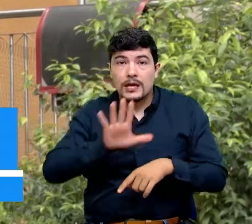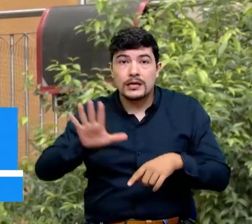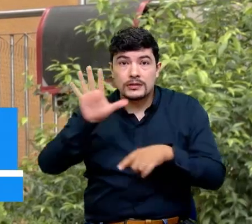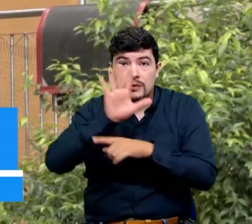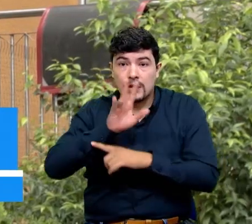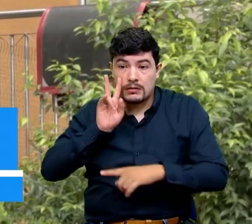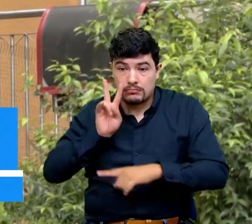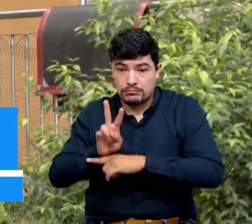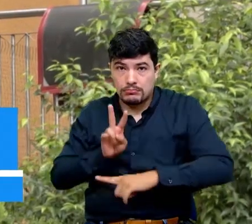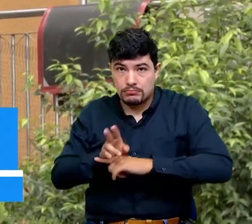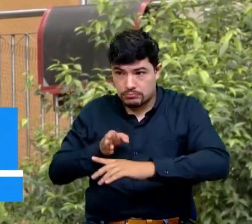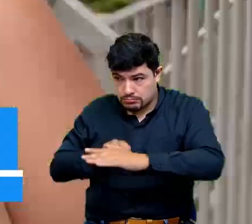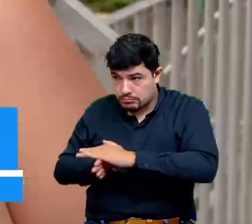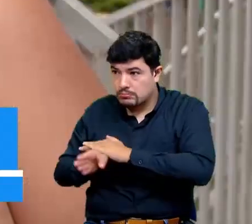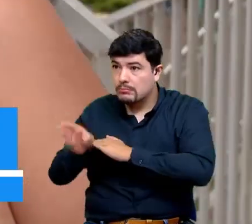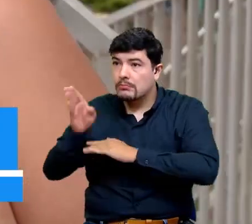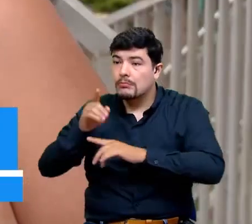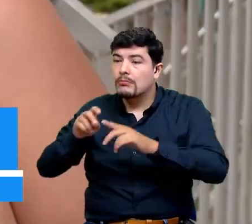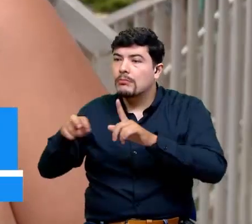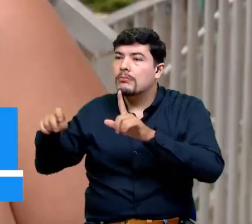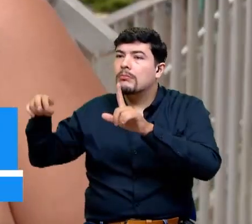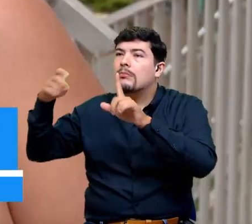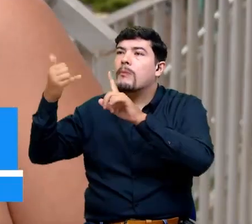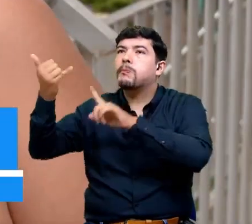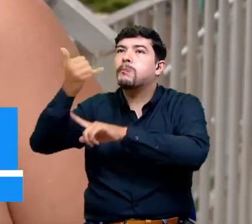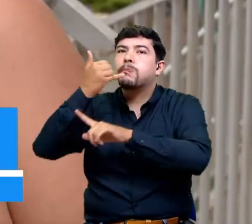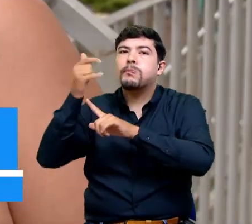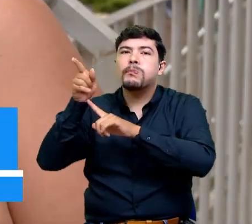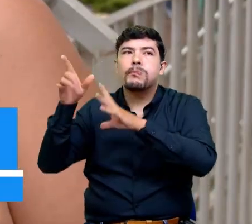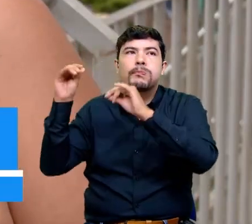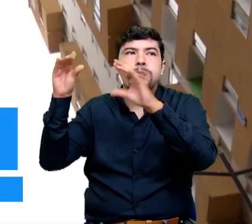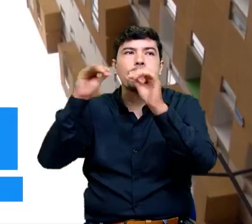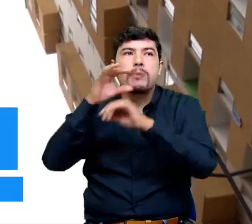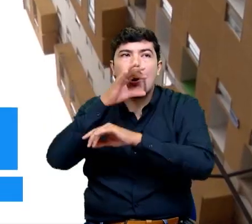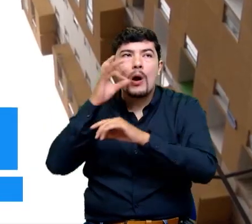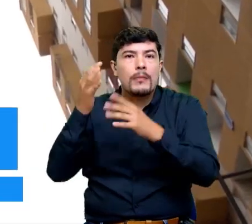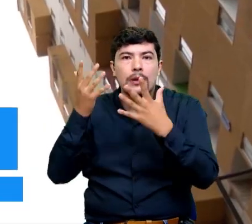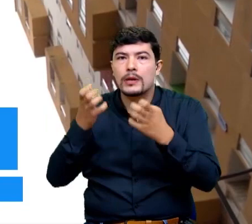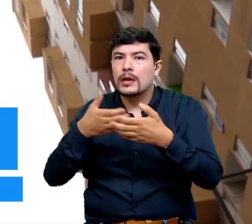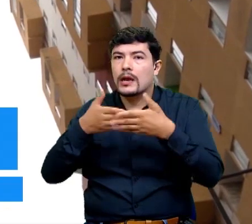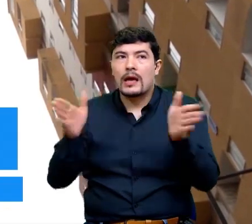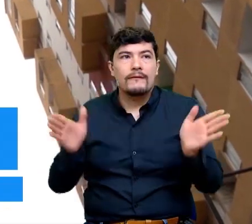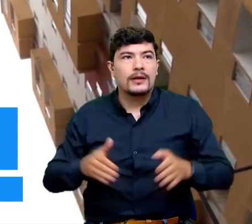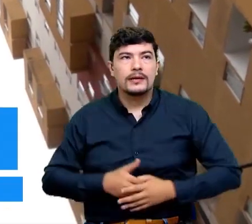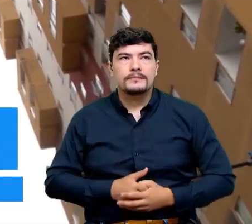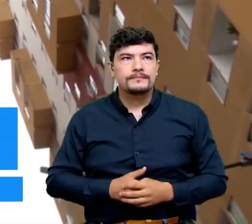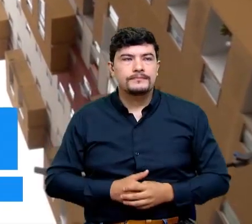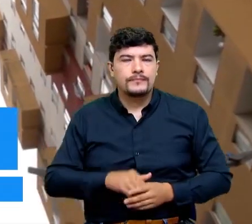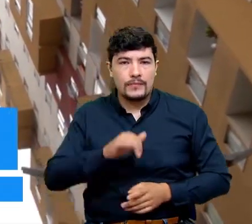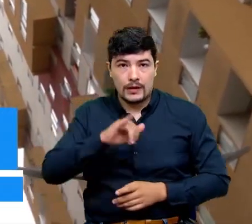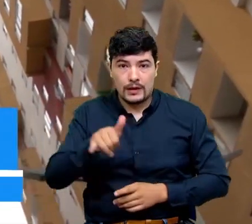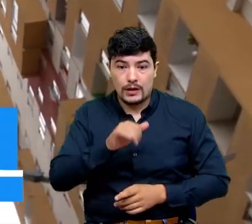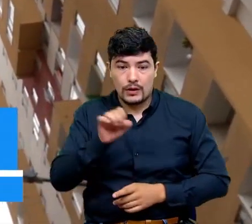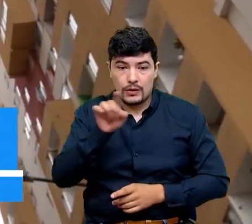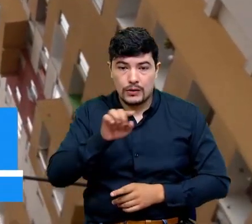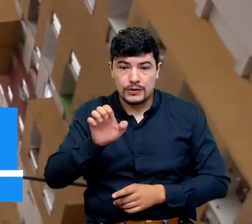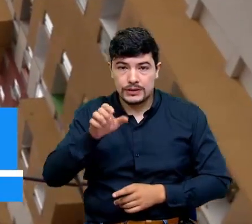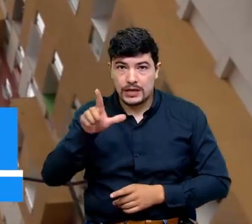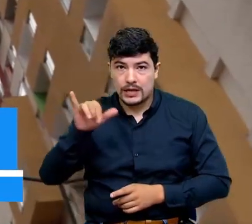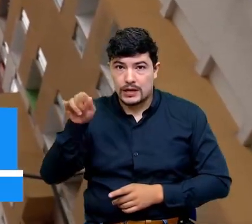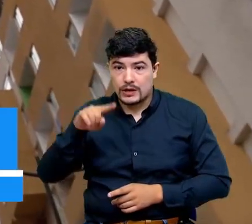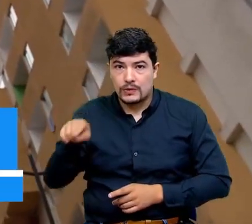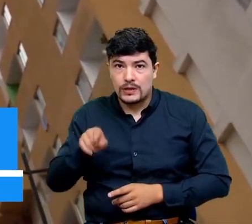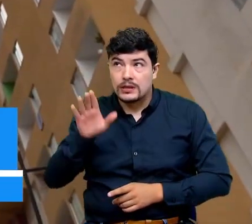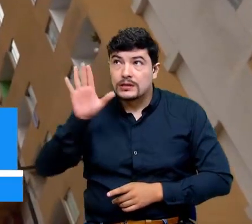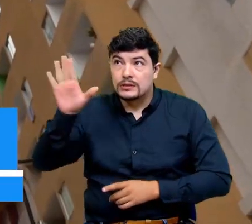lo dejaron ingresar y subieron a hablar con el señor, pero el señor es que no quiso abrir. Según el relato de José Luis Alarcón, el canino sí